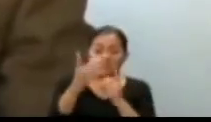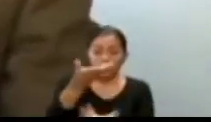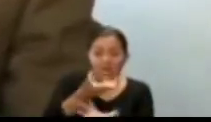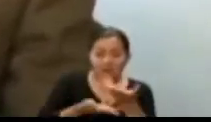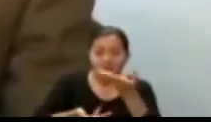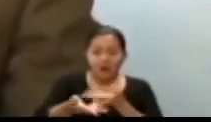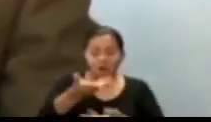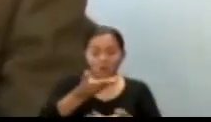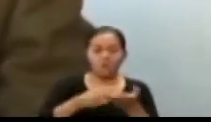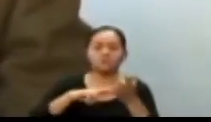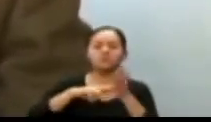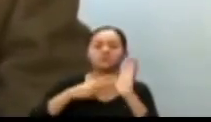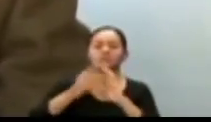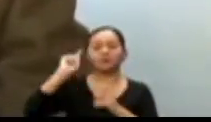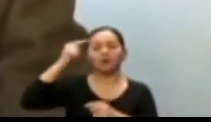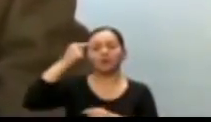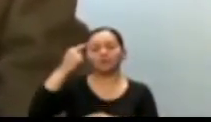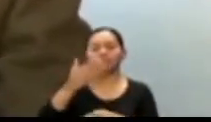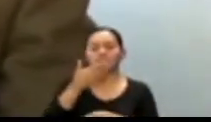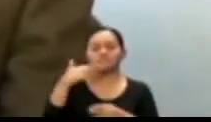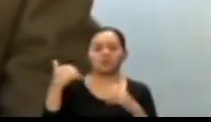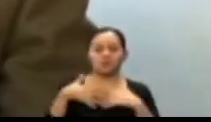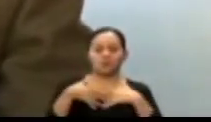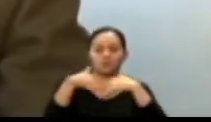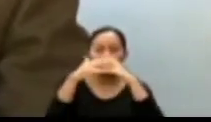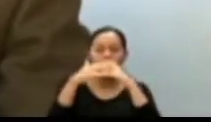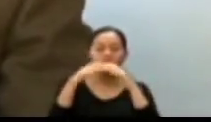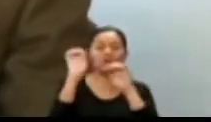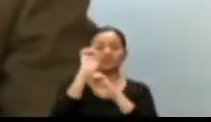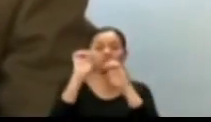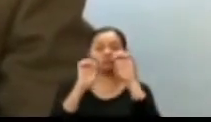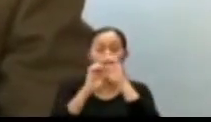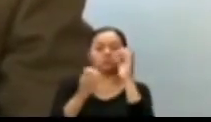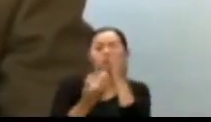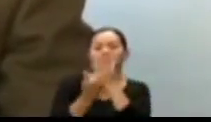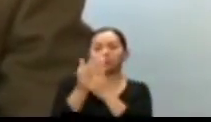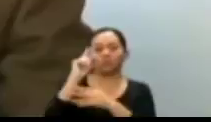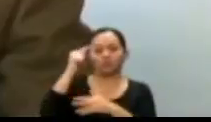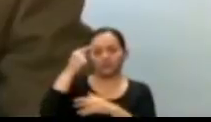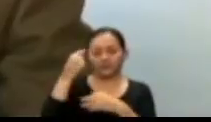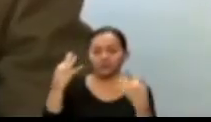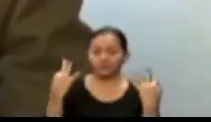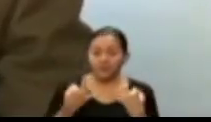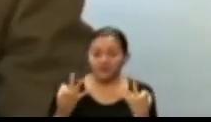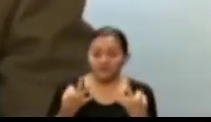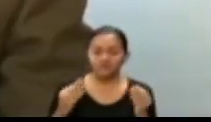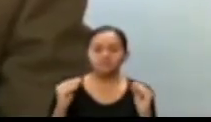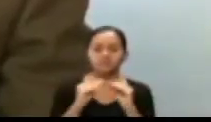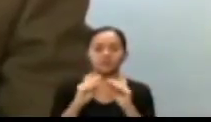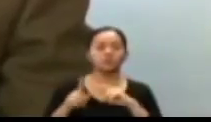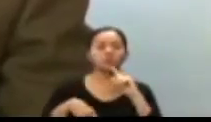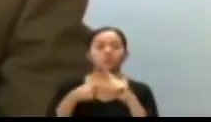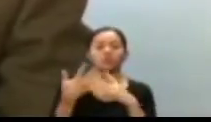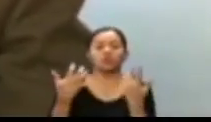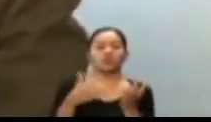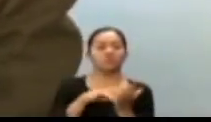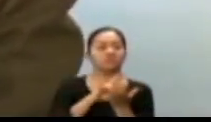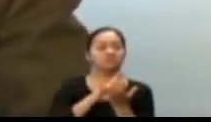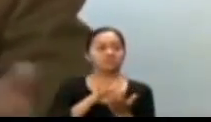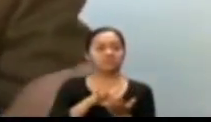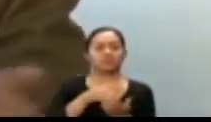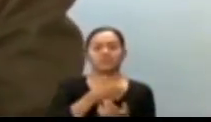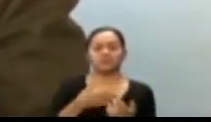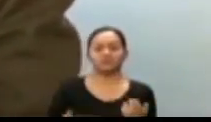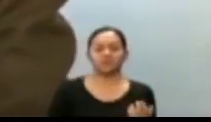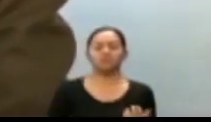sea, de gobernabilidad, que construye gobernabilidad, ha demostrado su eficiencia frente a los intentos de desestabilización.